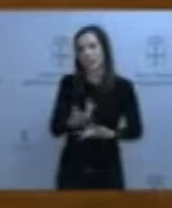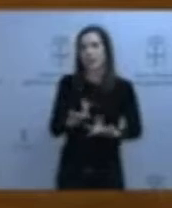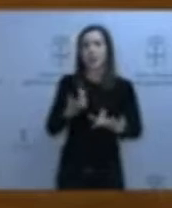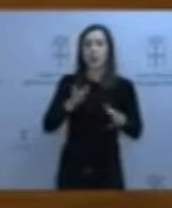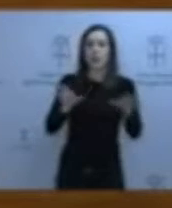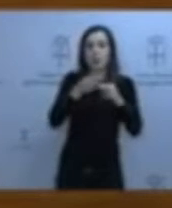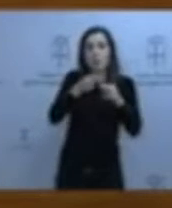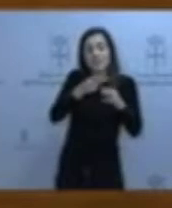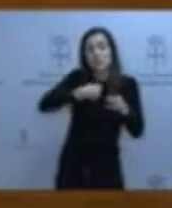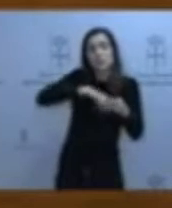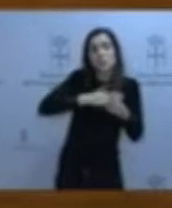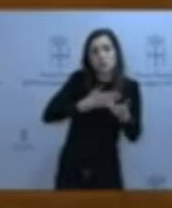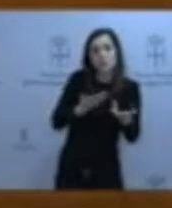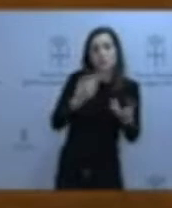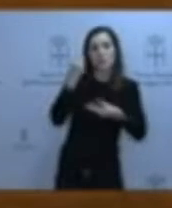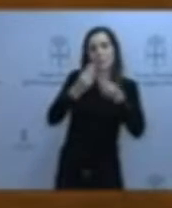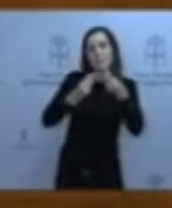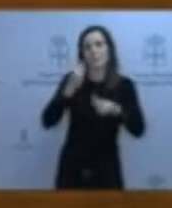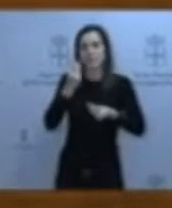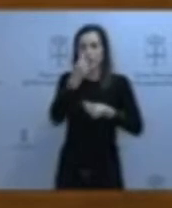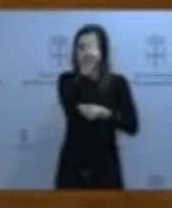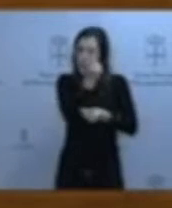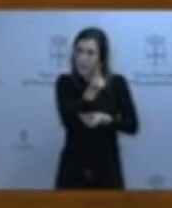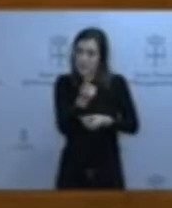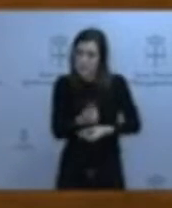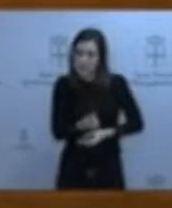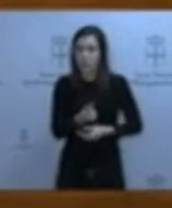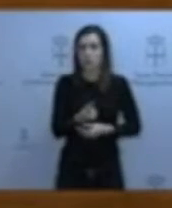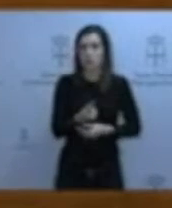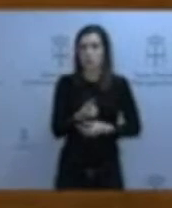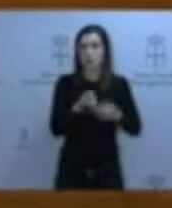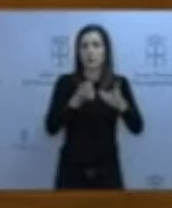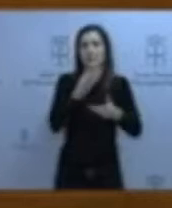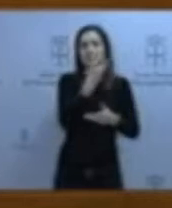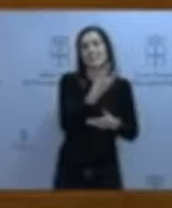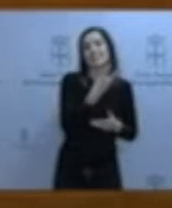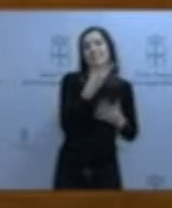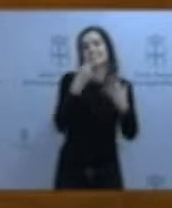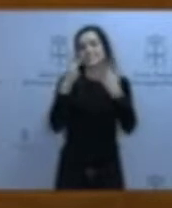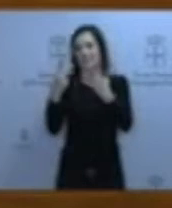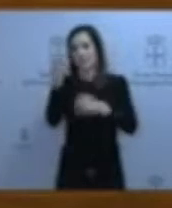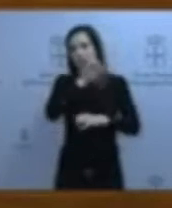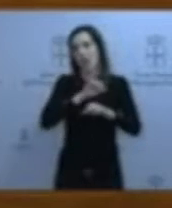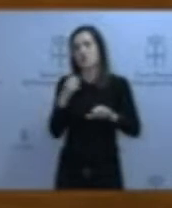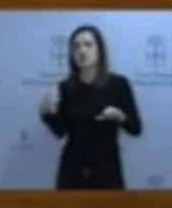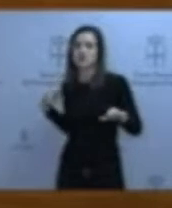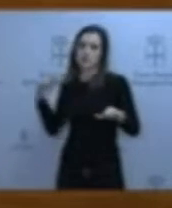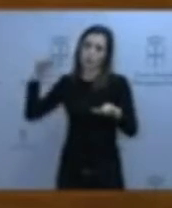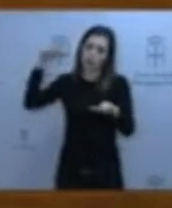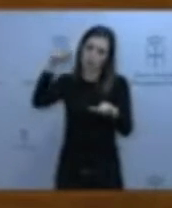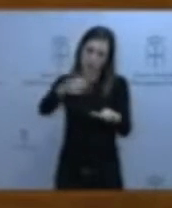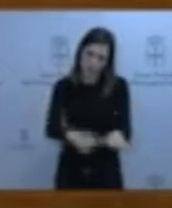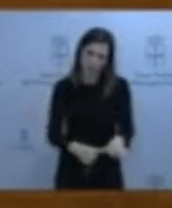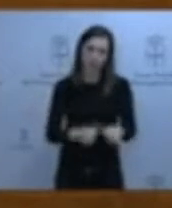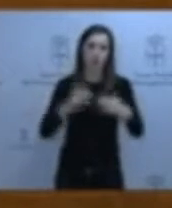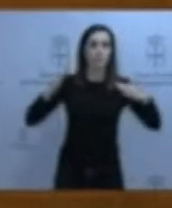político, tiene un diseño que se fue generando a lo largo de los 37 años que, con pequeñas interrupciones casi